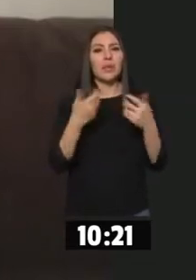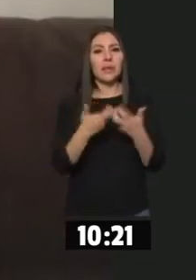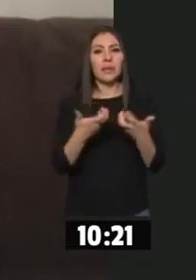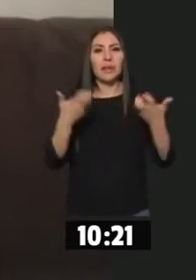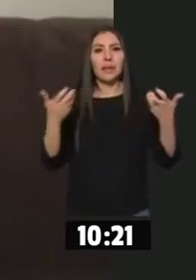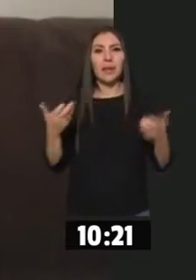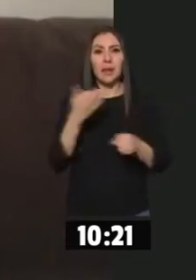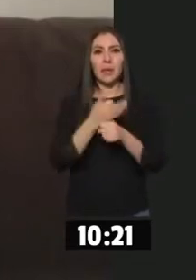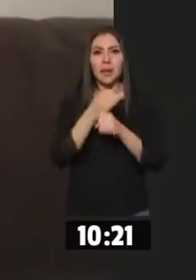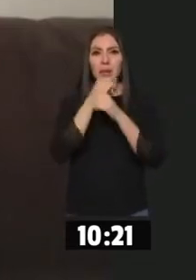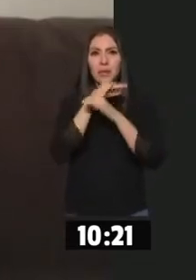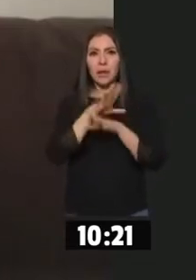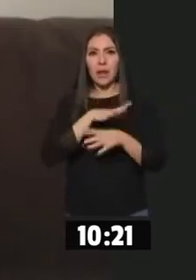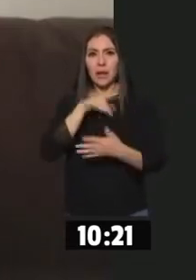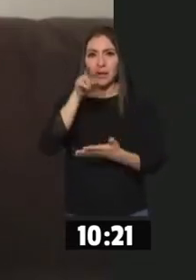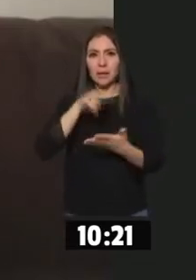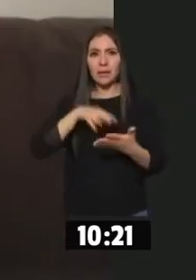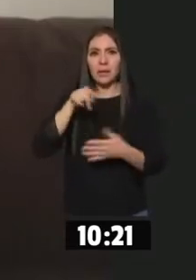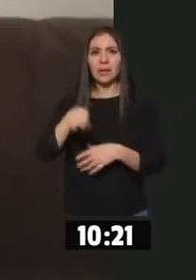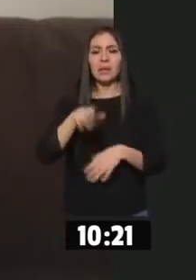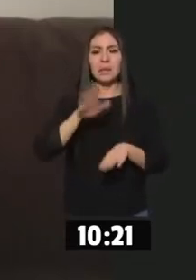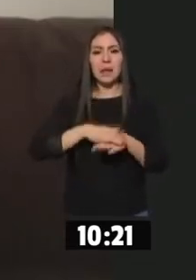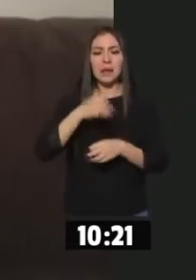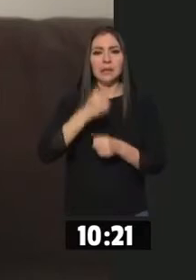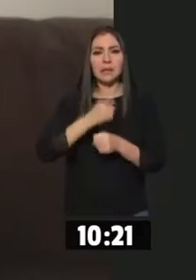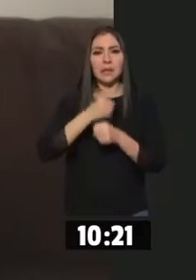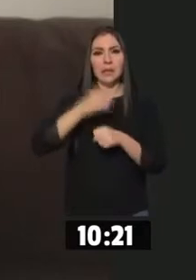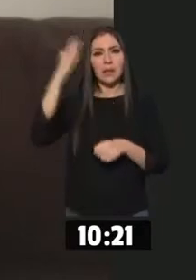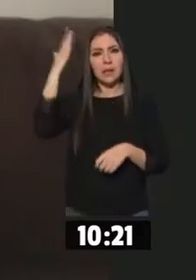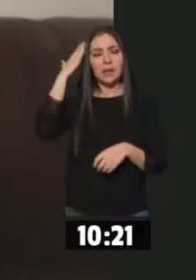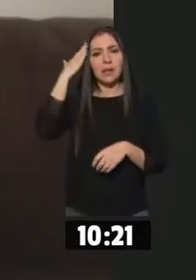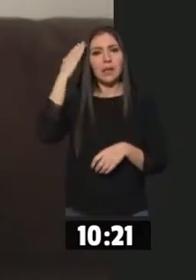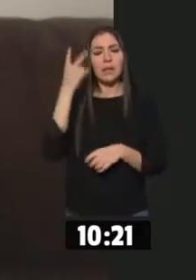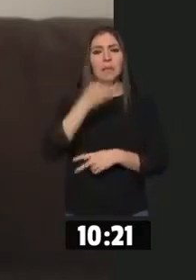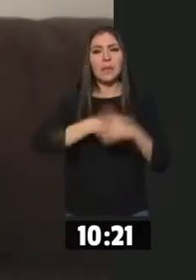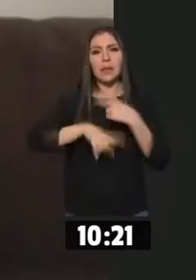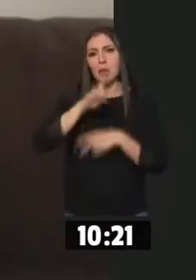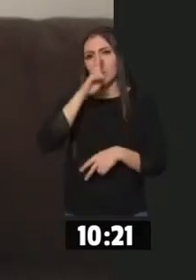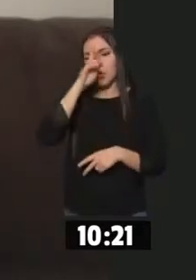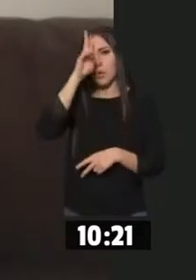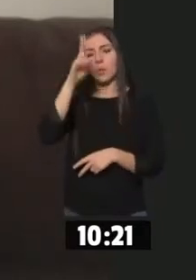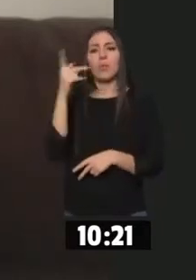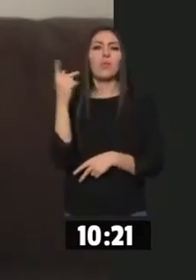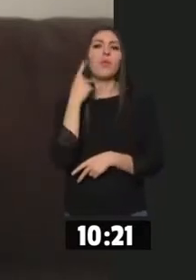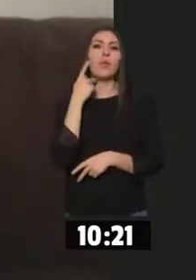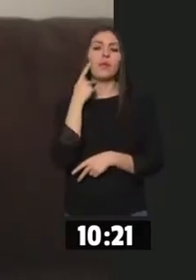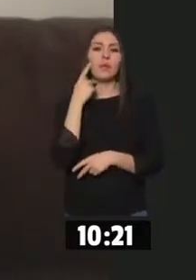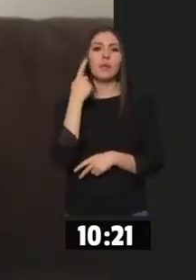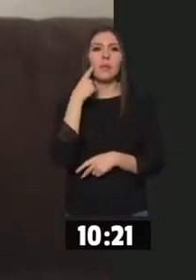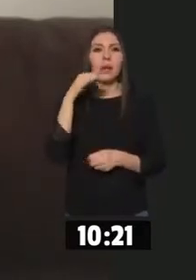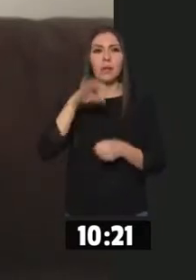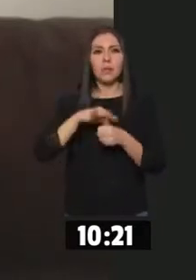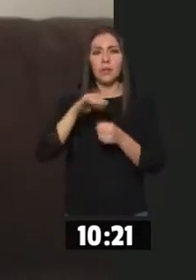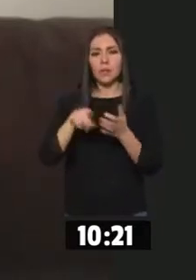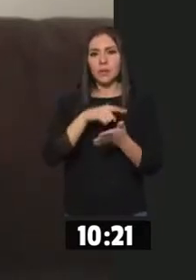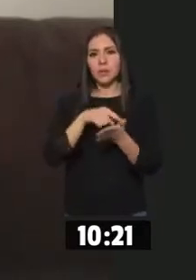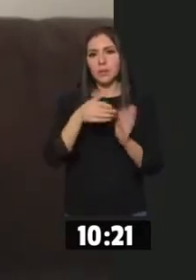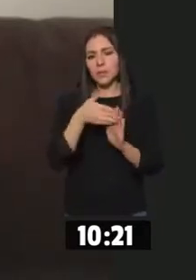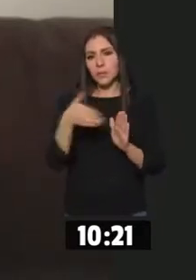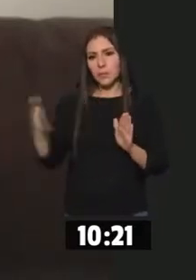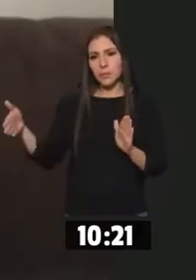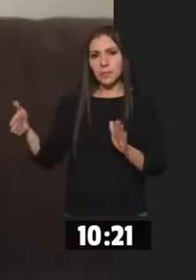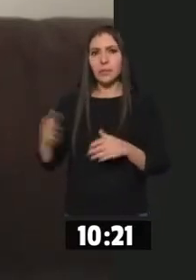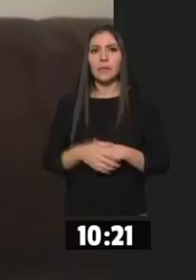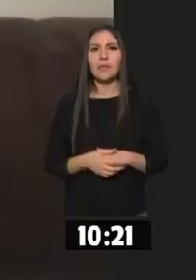estamos registrando pues son el principal blanco de este tipo de violencia política, de proceso electoral. En relación a